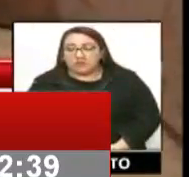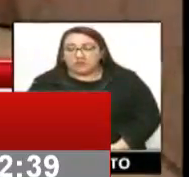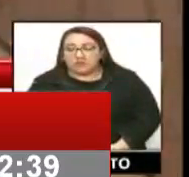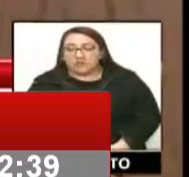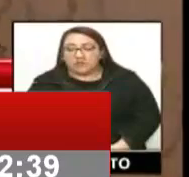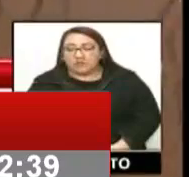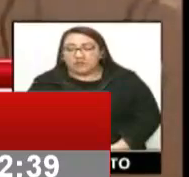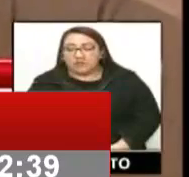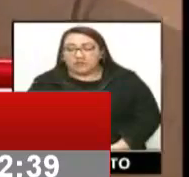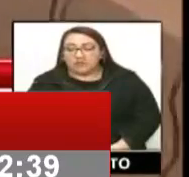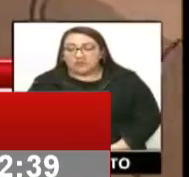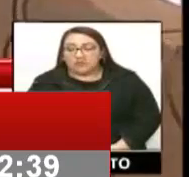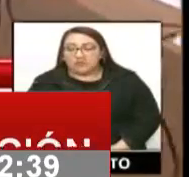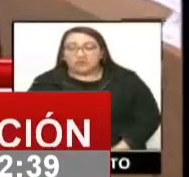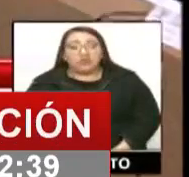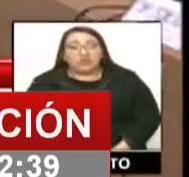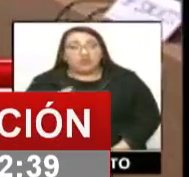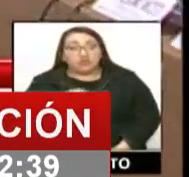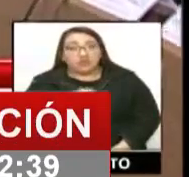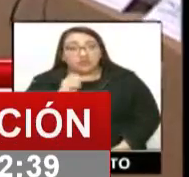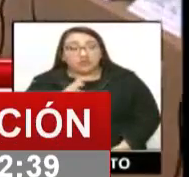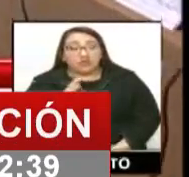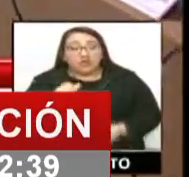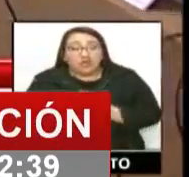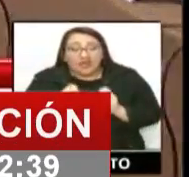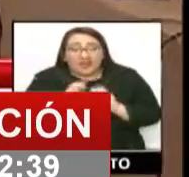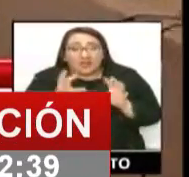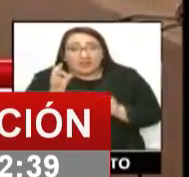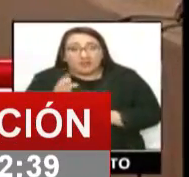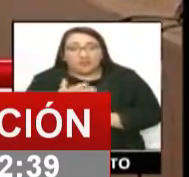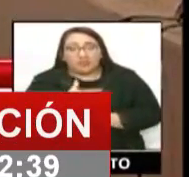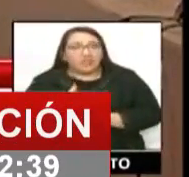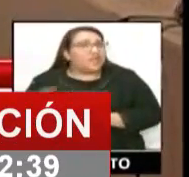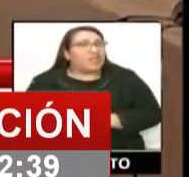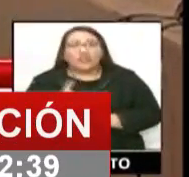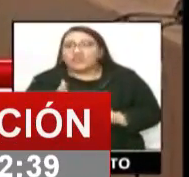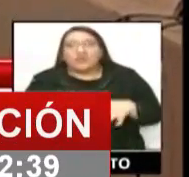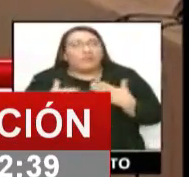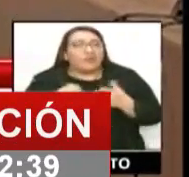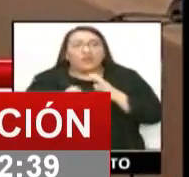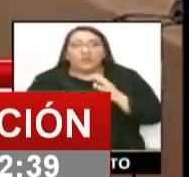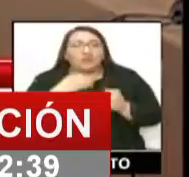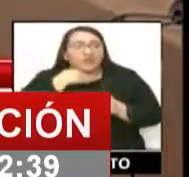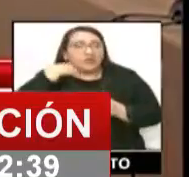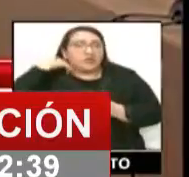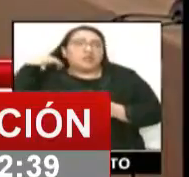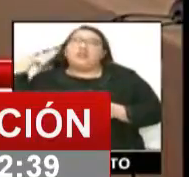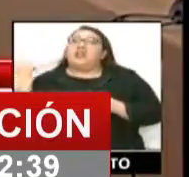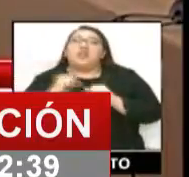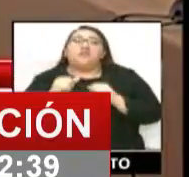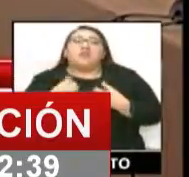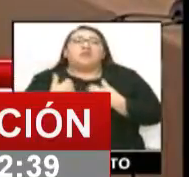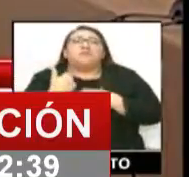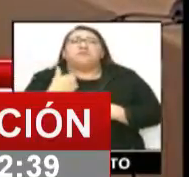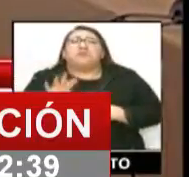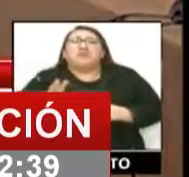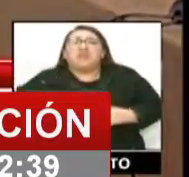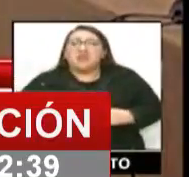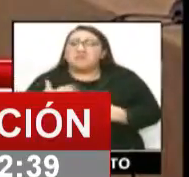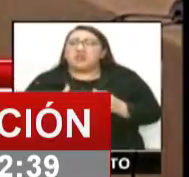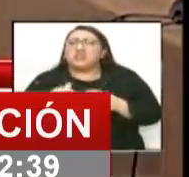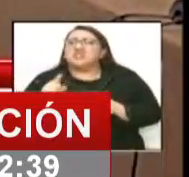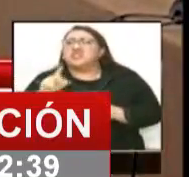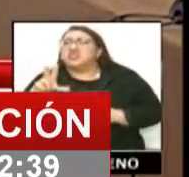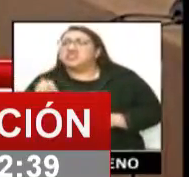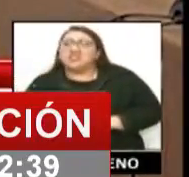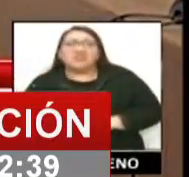congresista Lescano fue precisamente que se ponga un número fijo, que este figura exactamente en la Constitución tanto de representantes